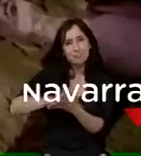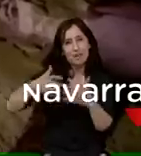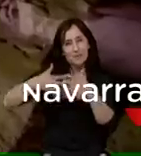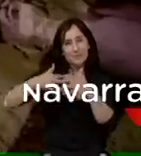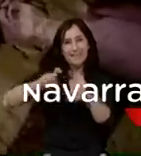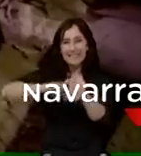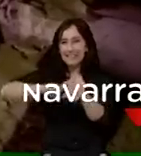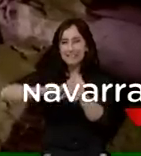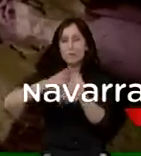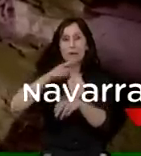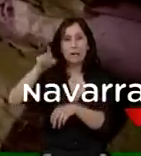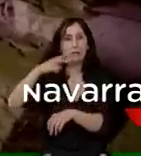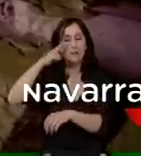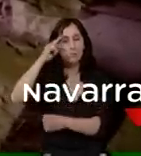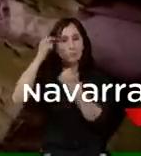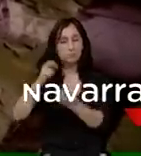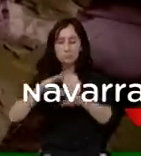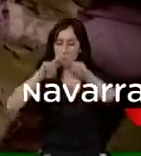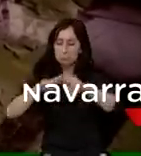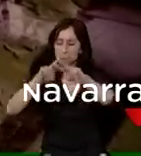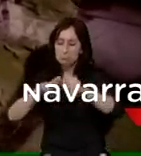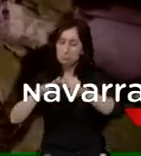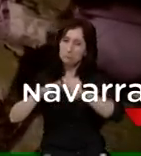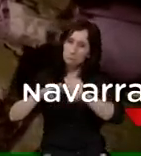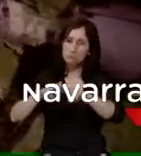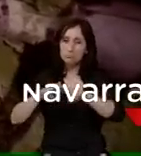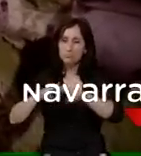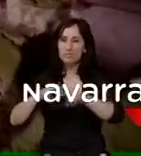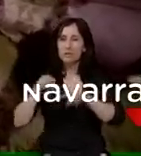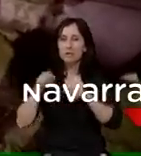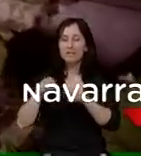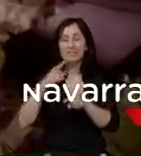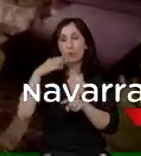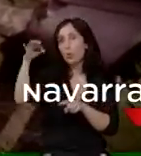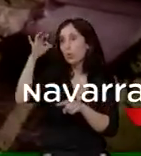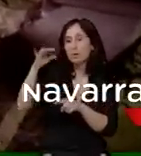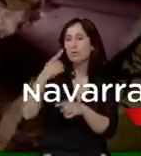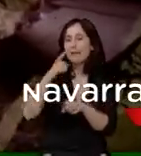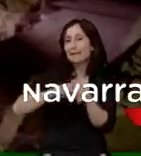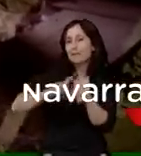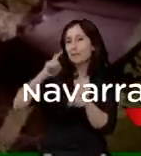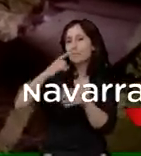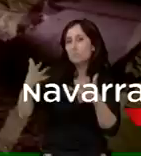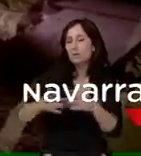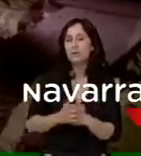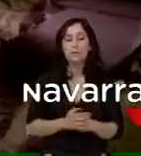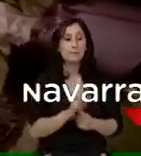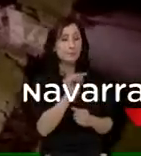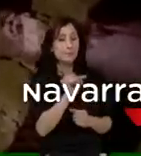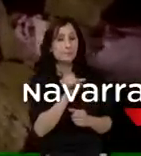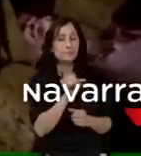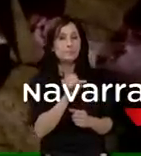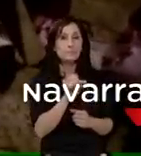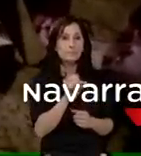trujales... Expertos que hayan venido, que hayan dicho, bueno Javier, pues esto es único. Exactamente, sí. Este trujal es